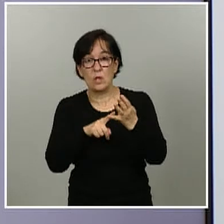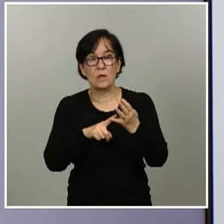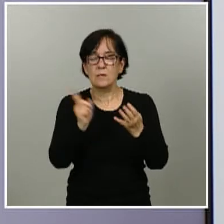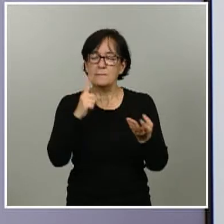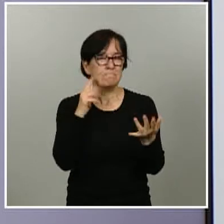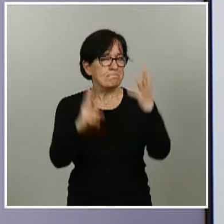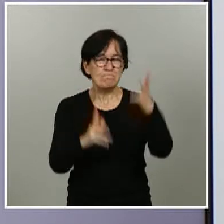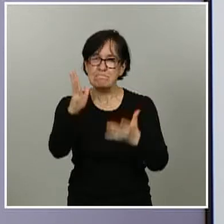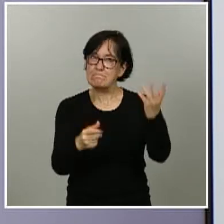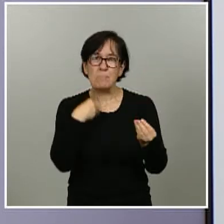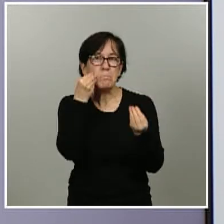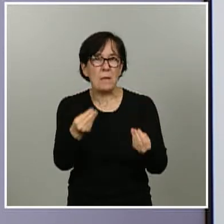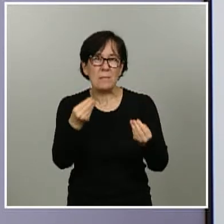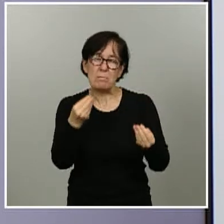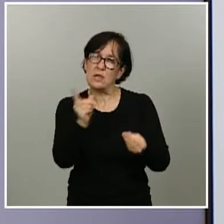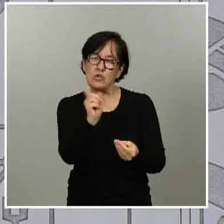dicen.